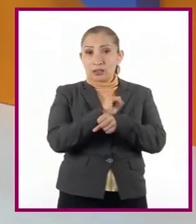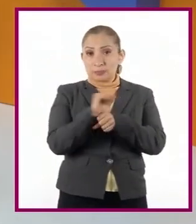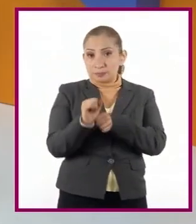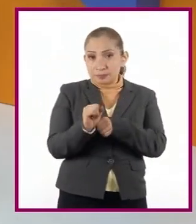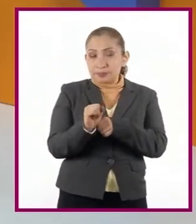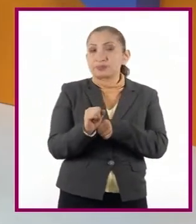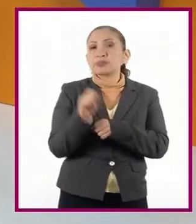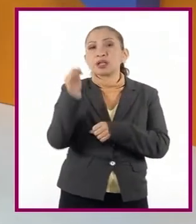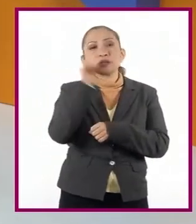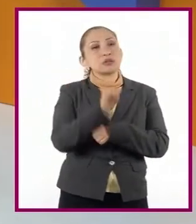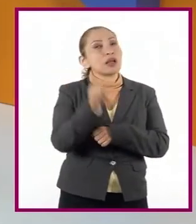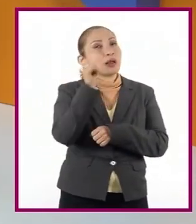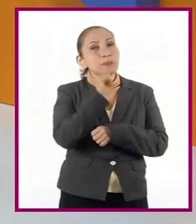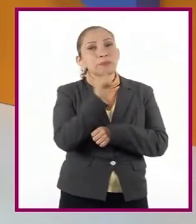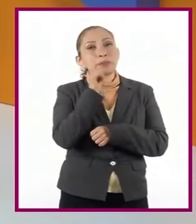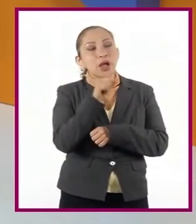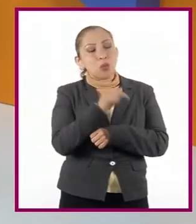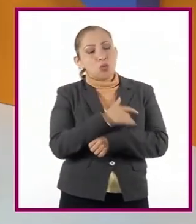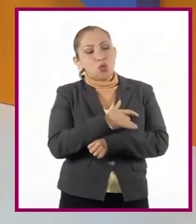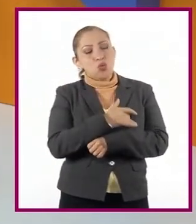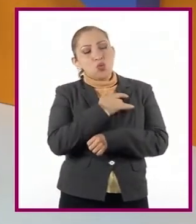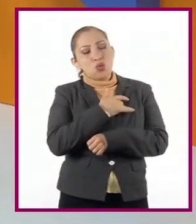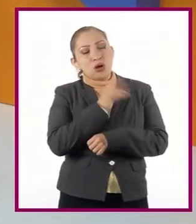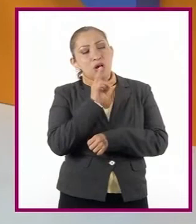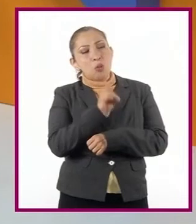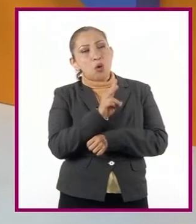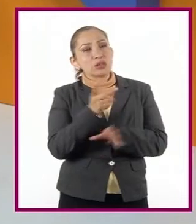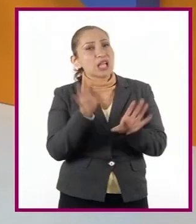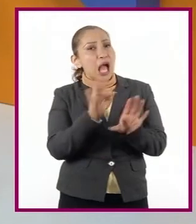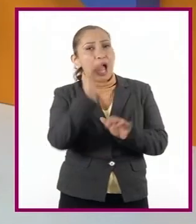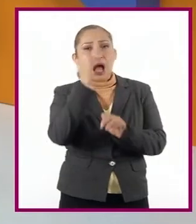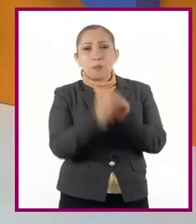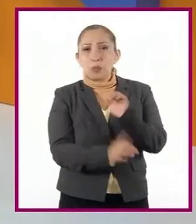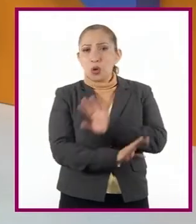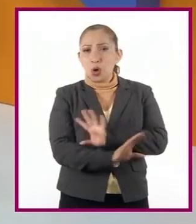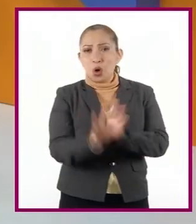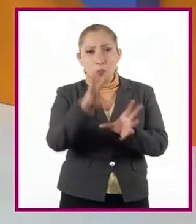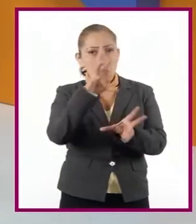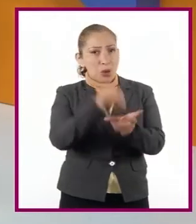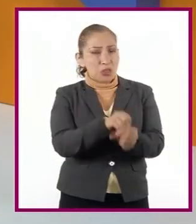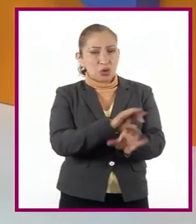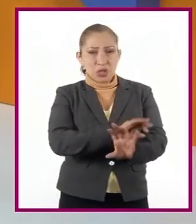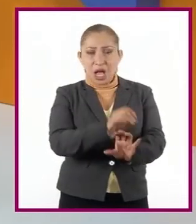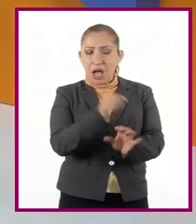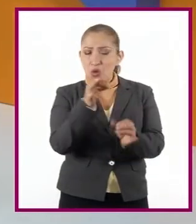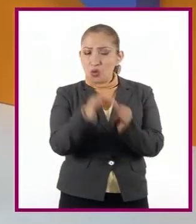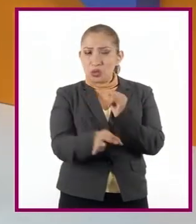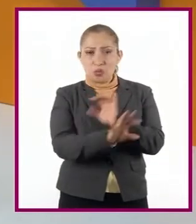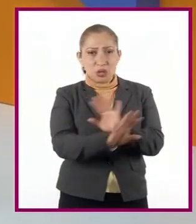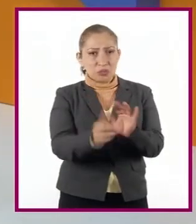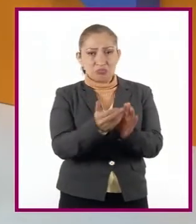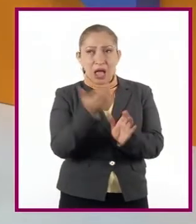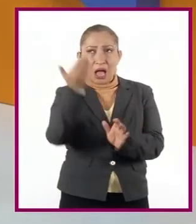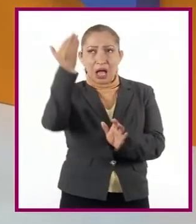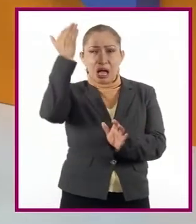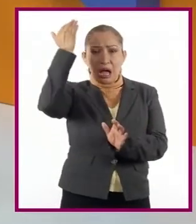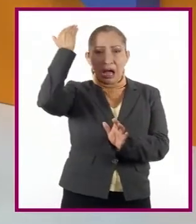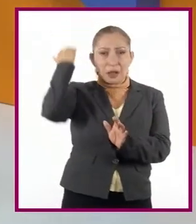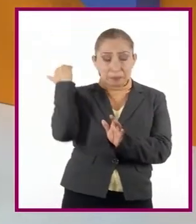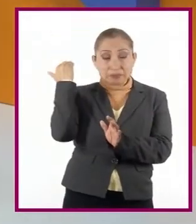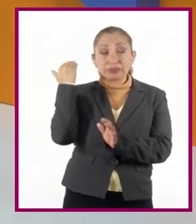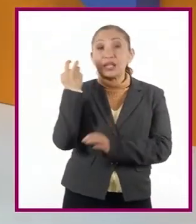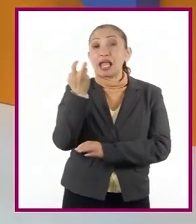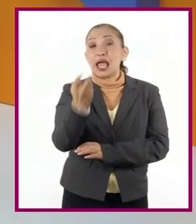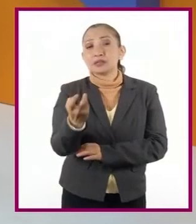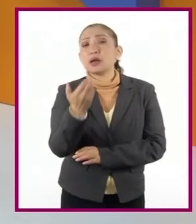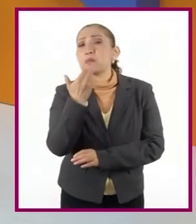parte, siempre da un sentido de algo completo, terminado y remoto. Es